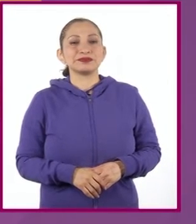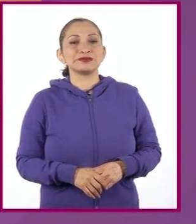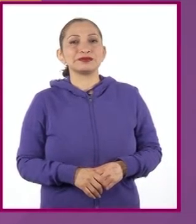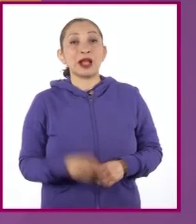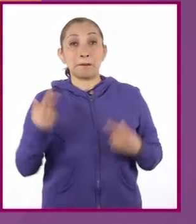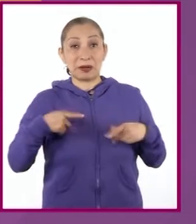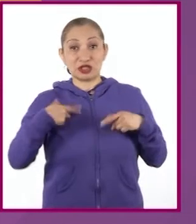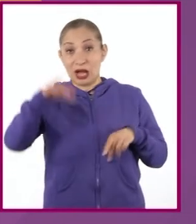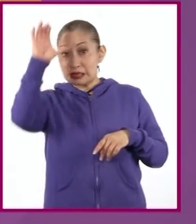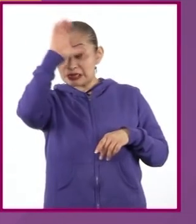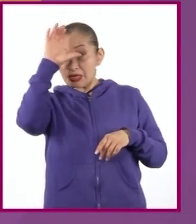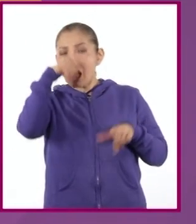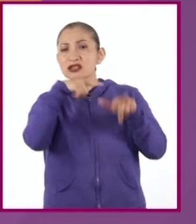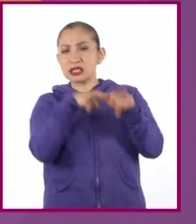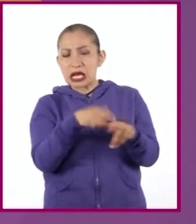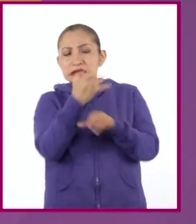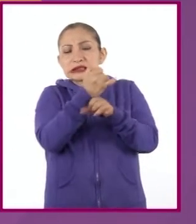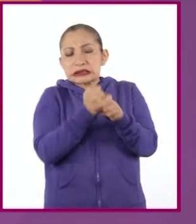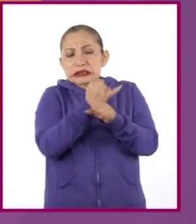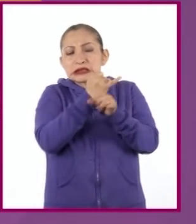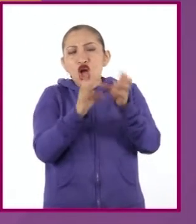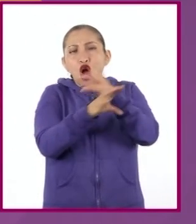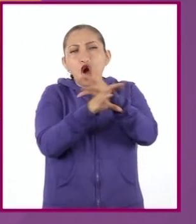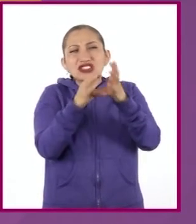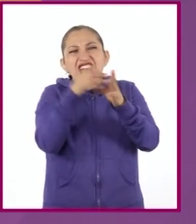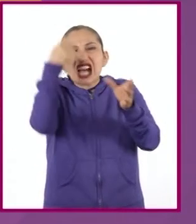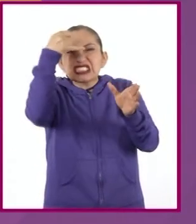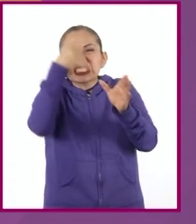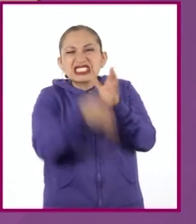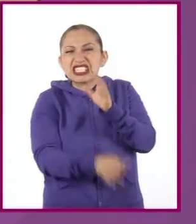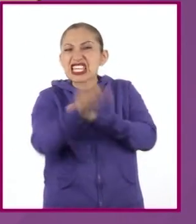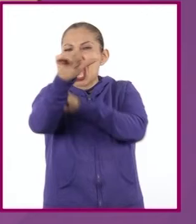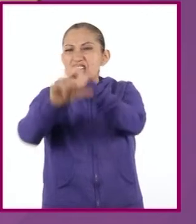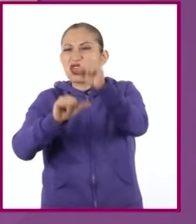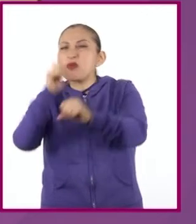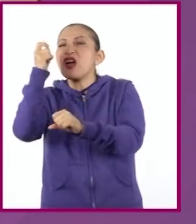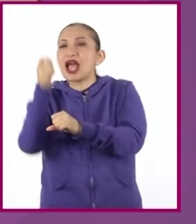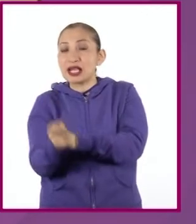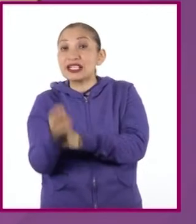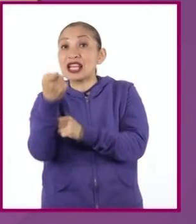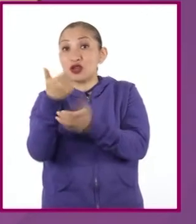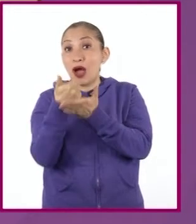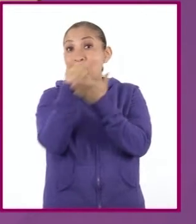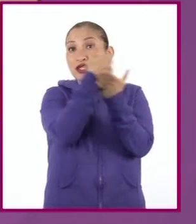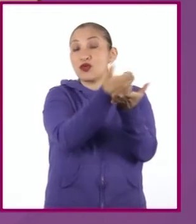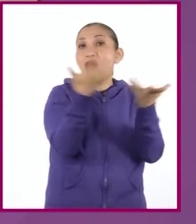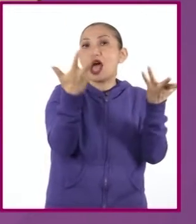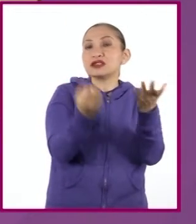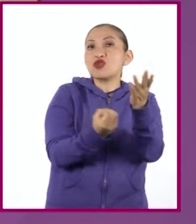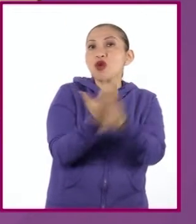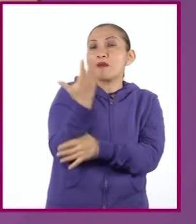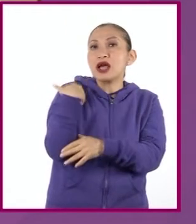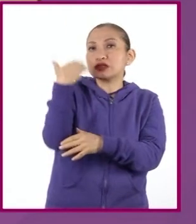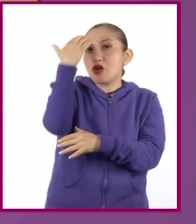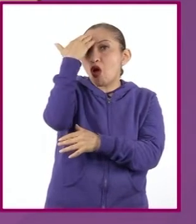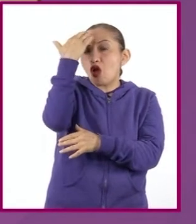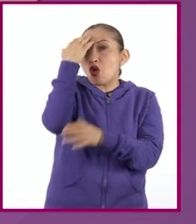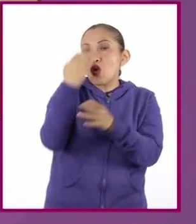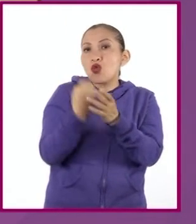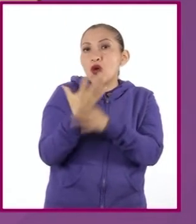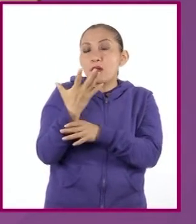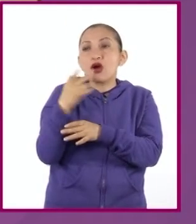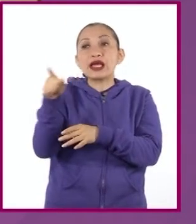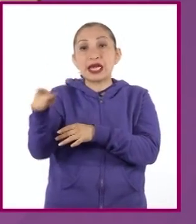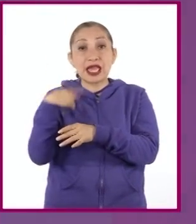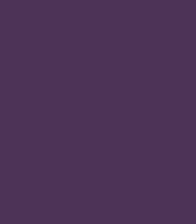Los científicos siguen estudiando la materia y por tanto al átomo. Esto permite que se generen nuevos conocimientos y da pie